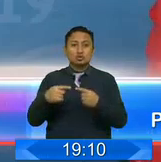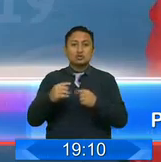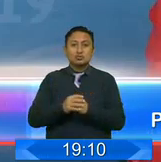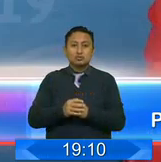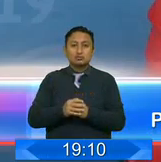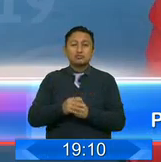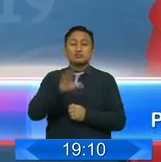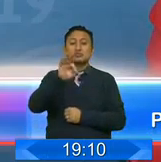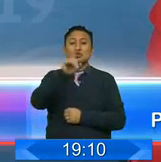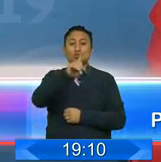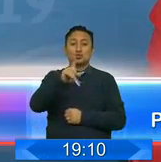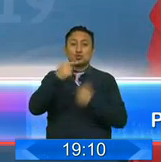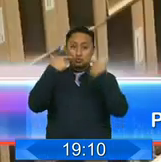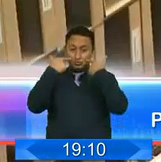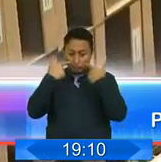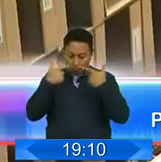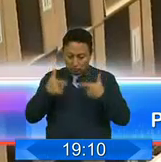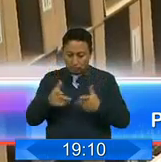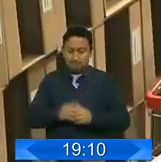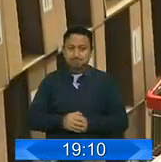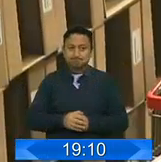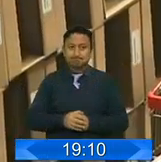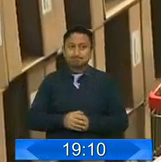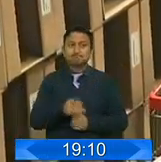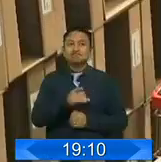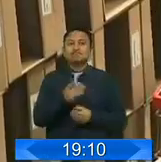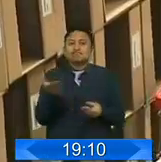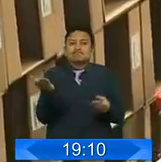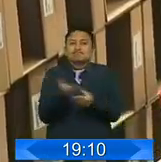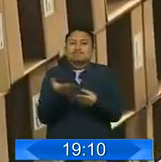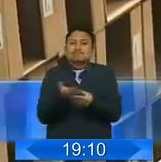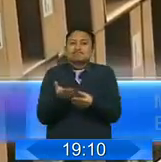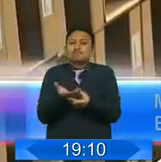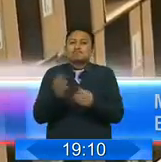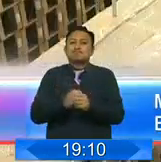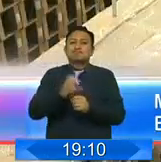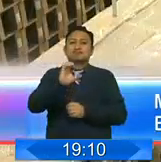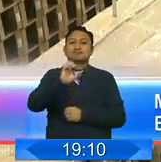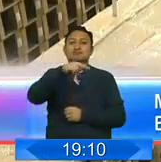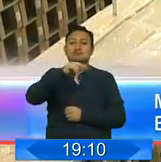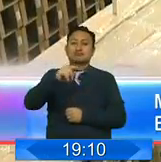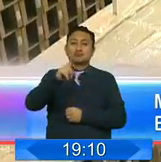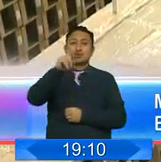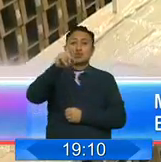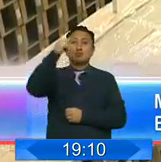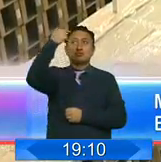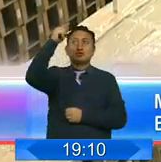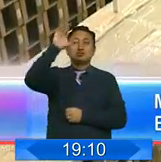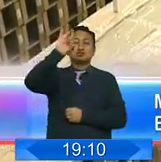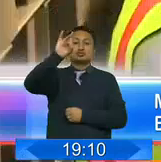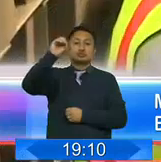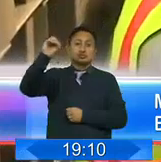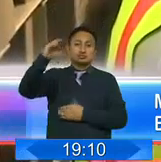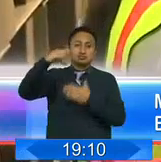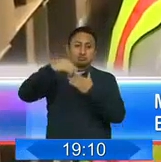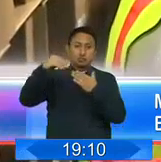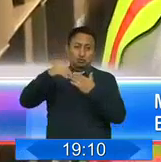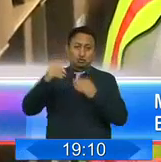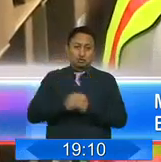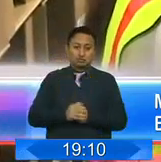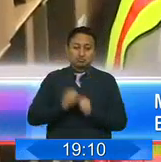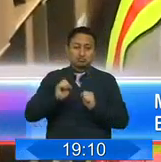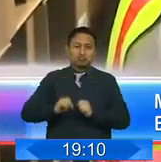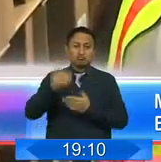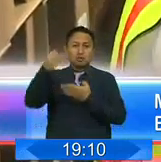del EQ-911. La conformación de los paquetes le significó al CNE $1.800.000. Tenía